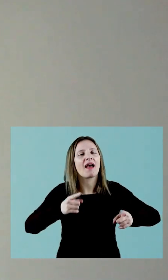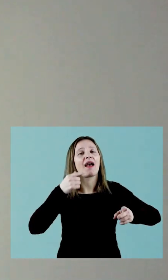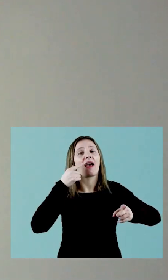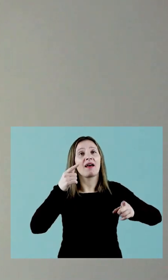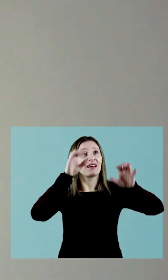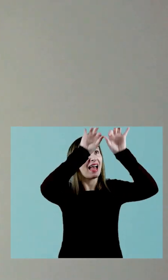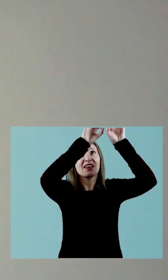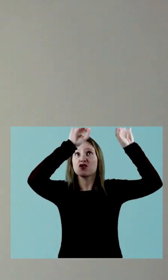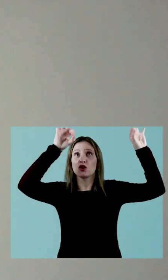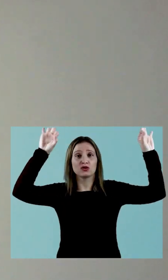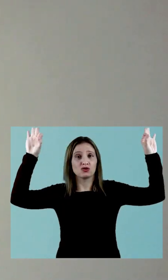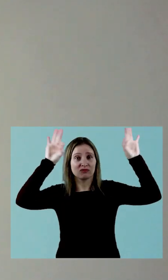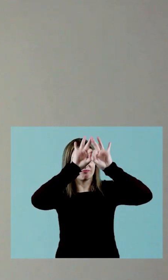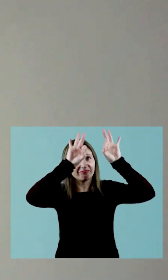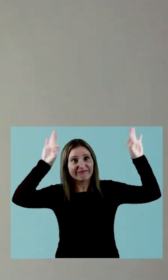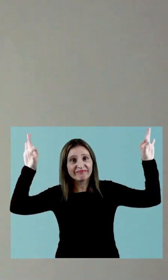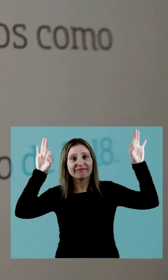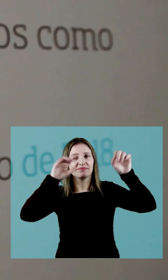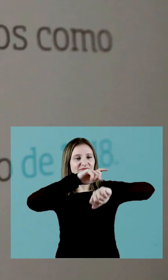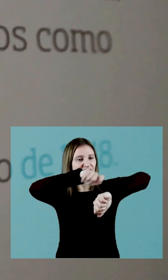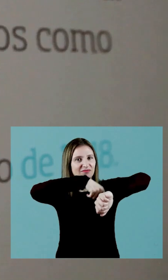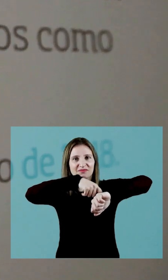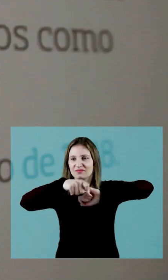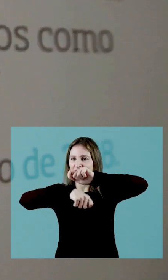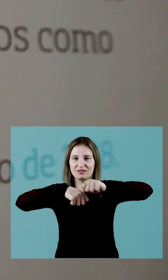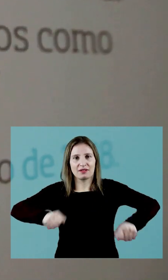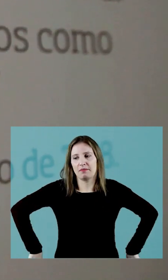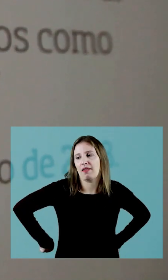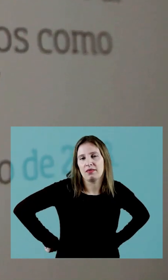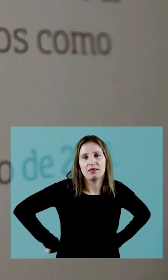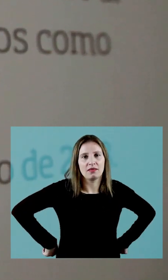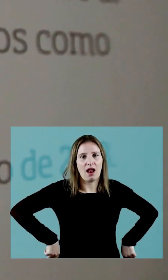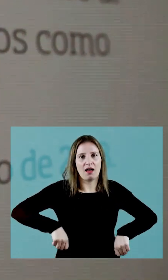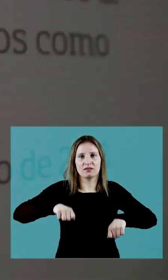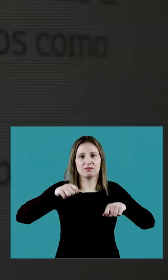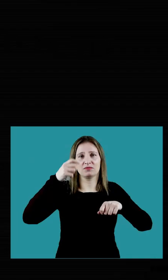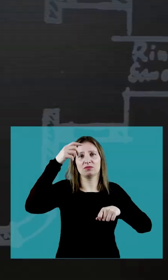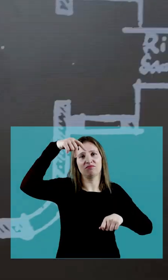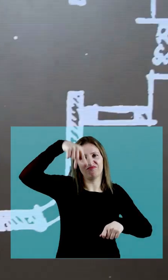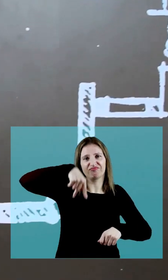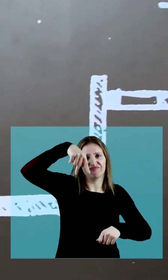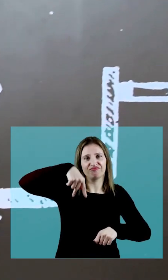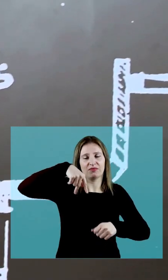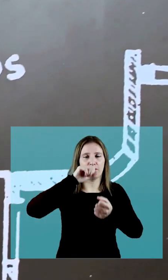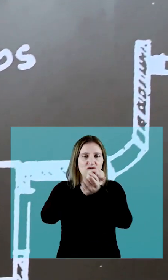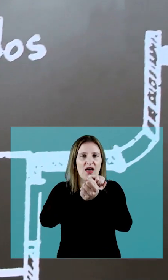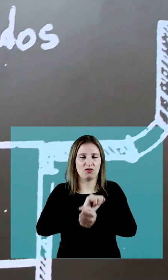están aquí, donde se colgaban los detenidos, en general con los brazos para atrás y esposados.